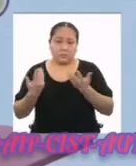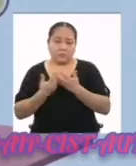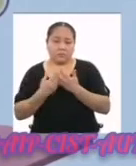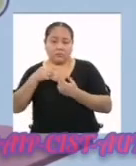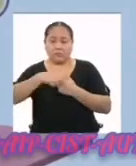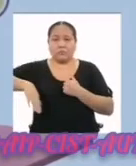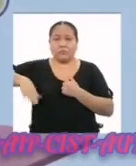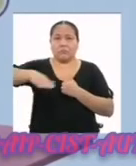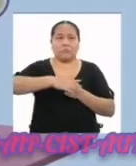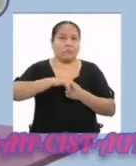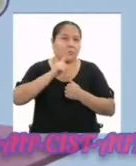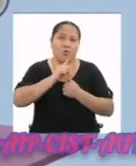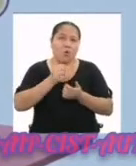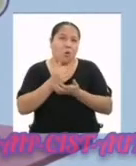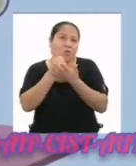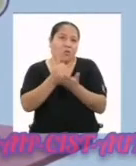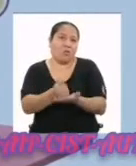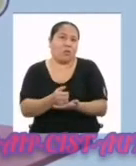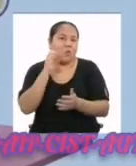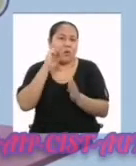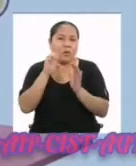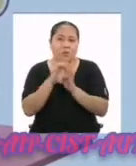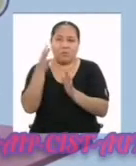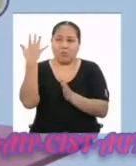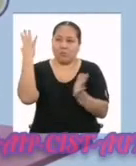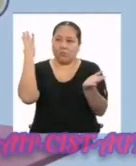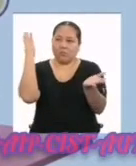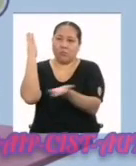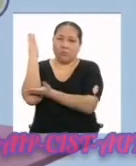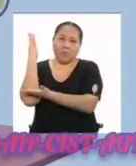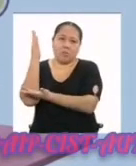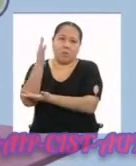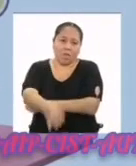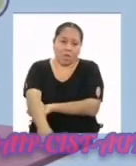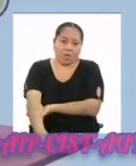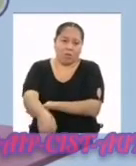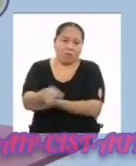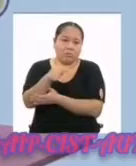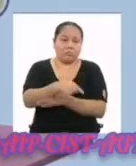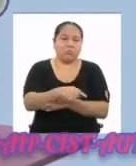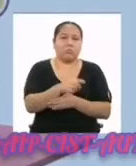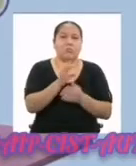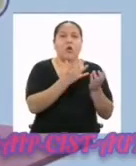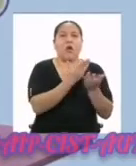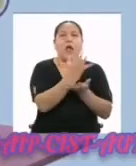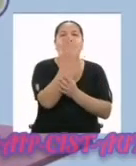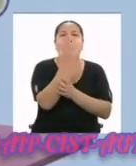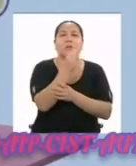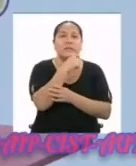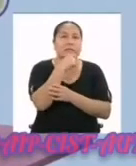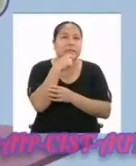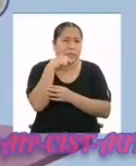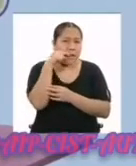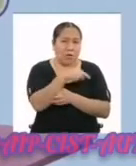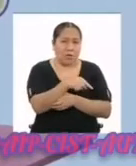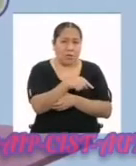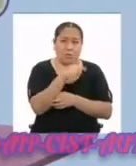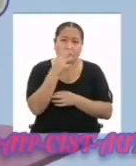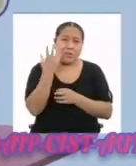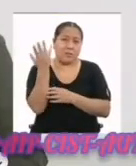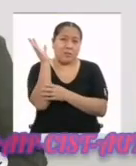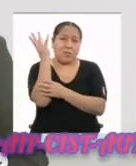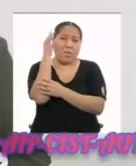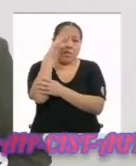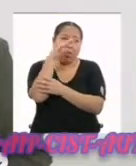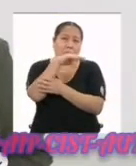No serviría de nada si, por ejemplo, reforestan con un árbol de clima seco en un ambiente húmedo, porque este árbol terminaría